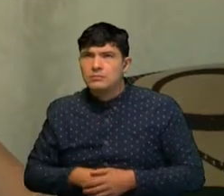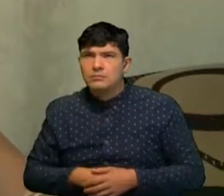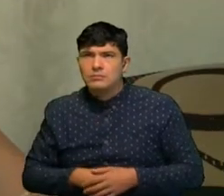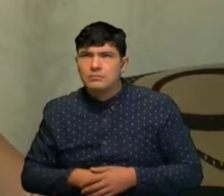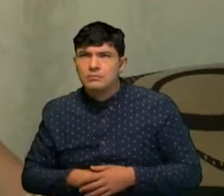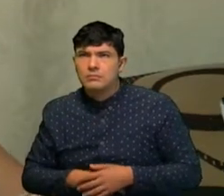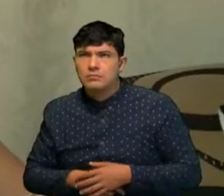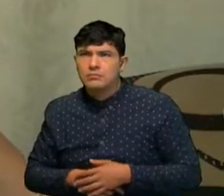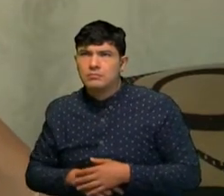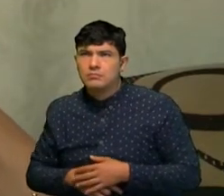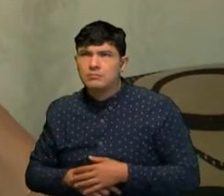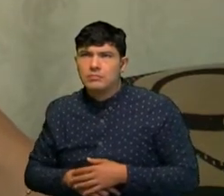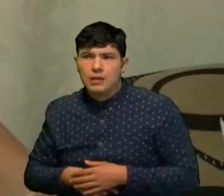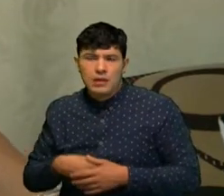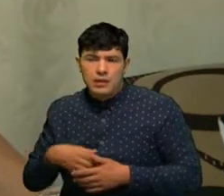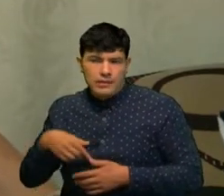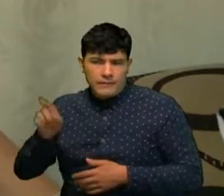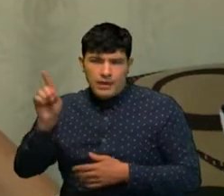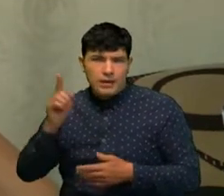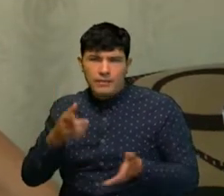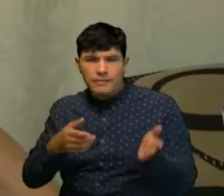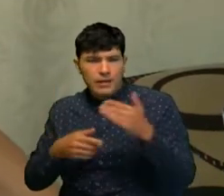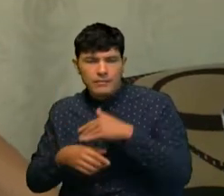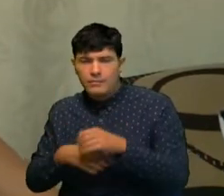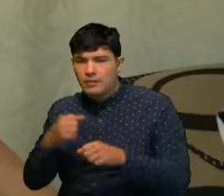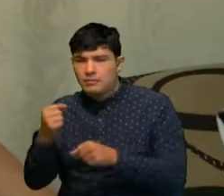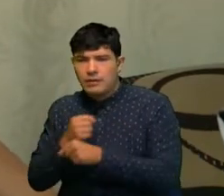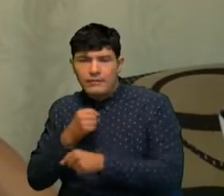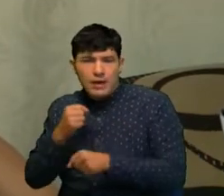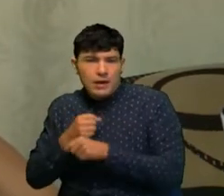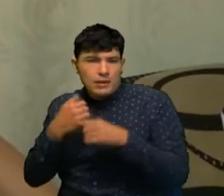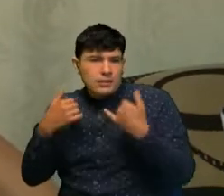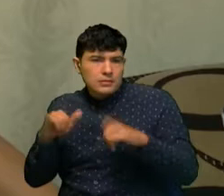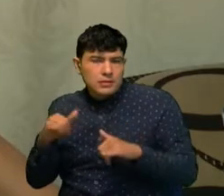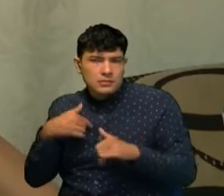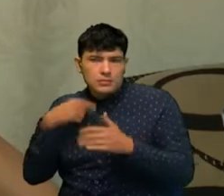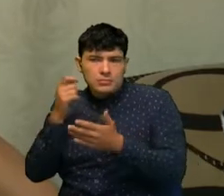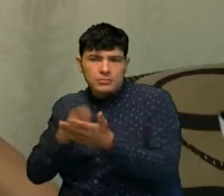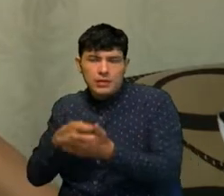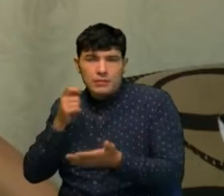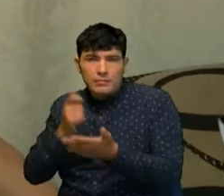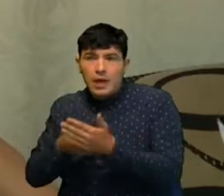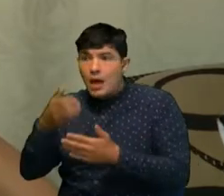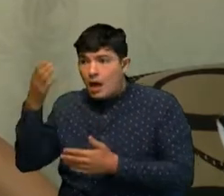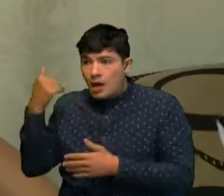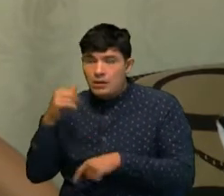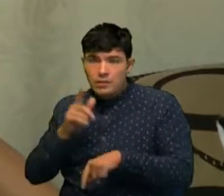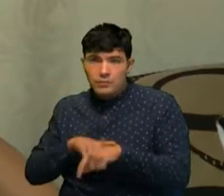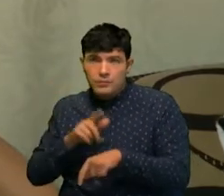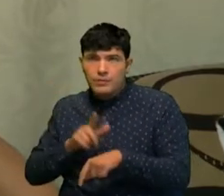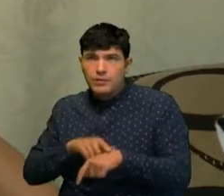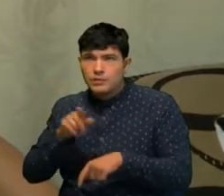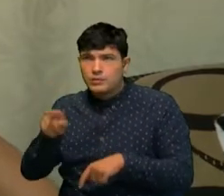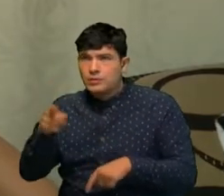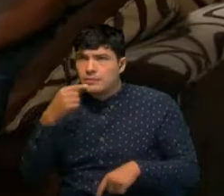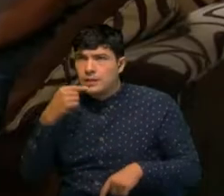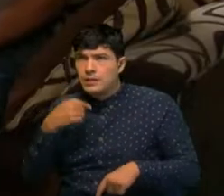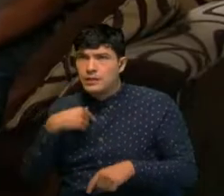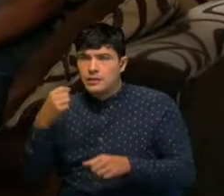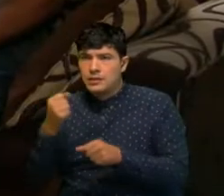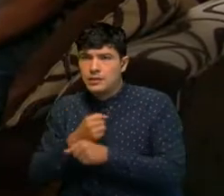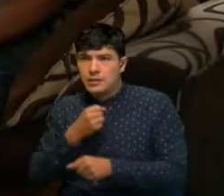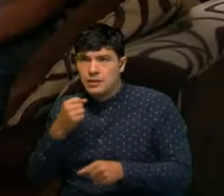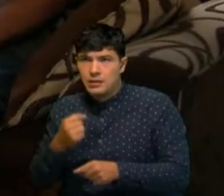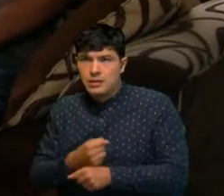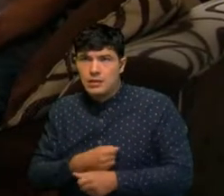si fuera a trabajarle, y entonces también en ese momento me dijo que para que le trabajaran los Harris. El